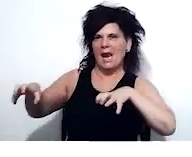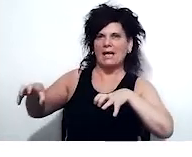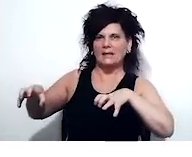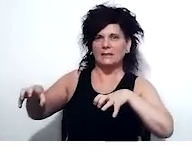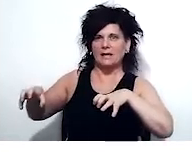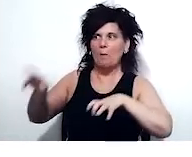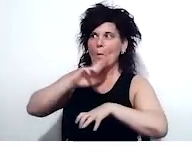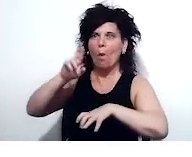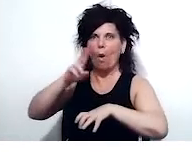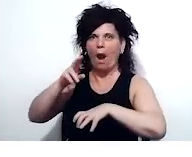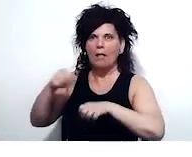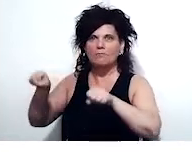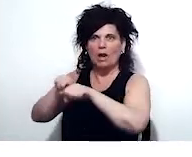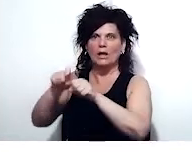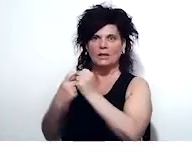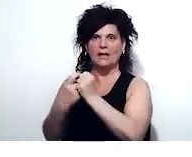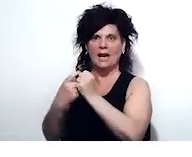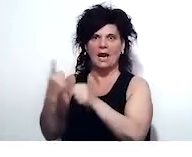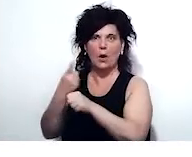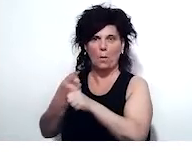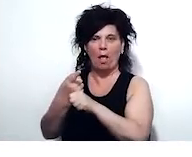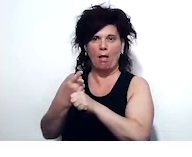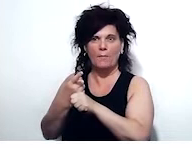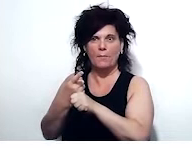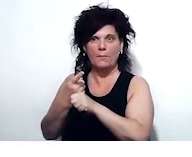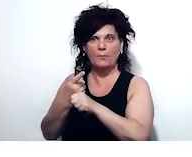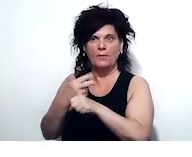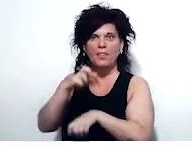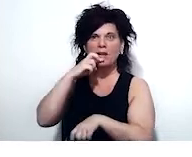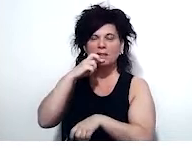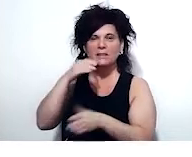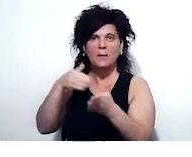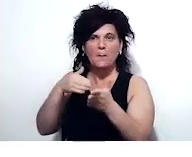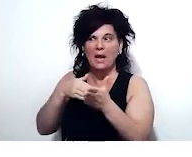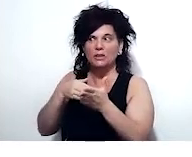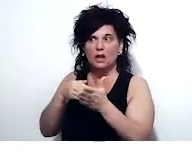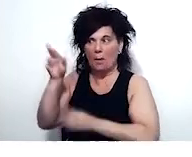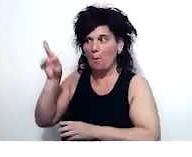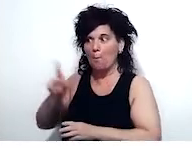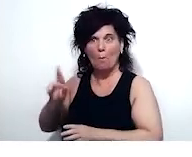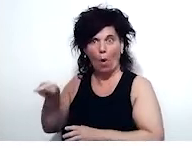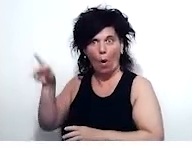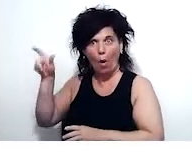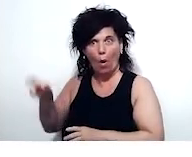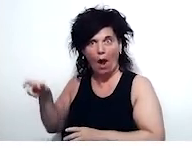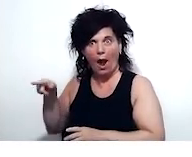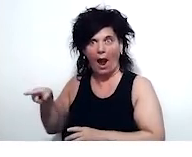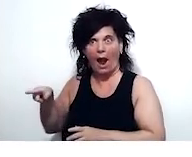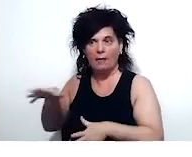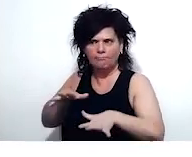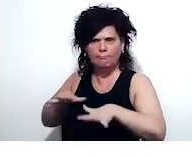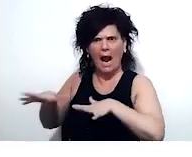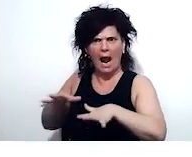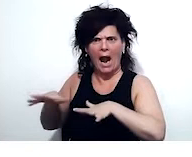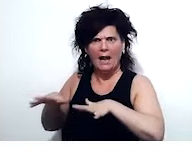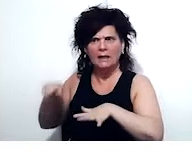Internet en mujeres, especialmente en zonas rurales. 17 millones de estas mujeres son económicamente activas y 4,5 millones